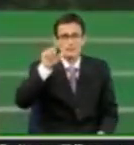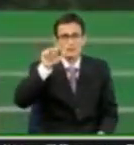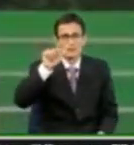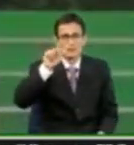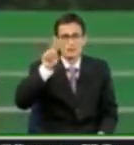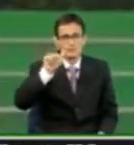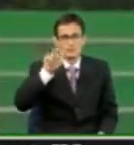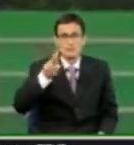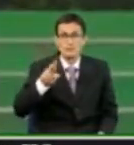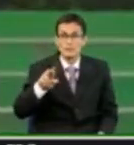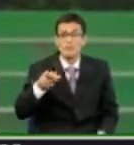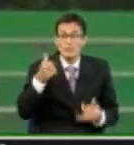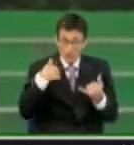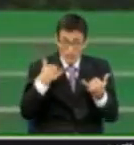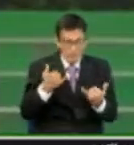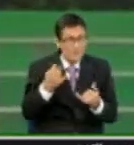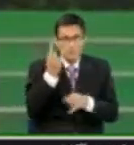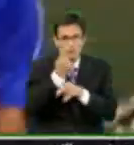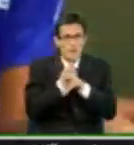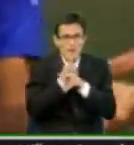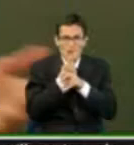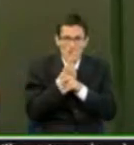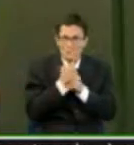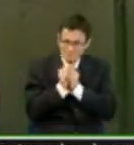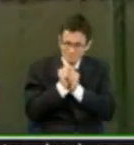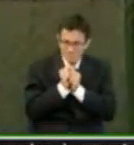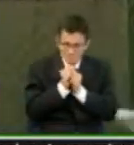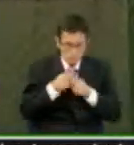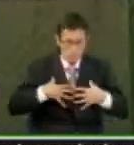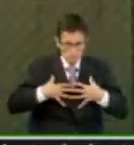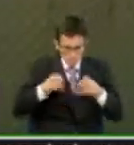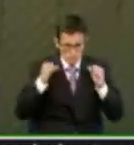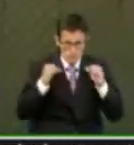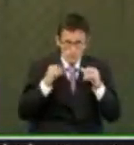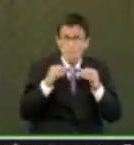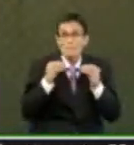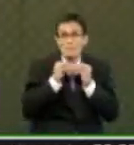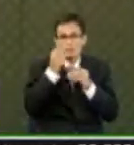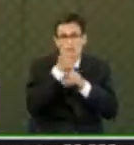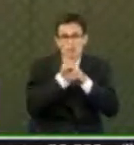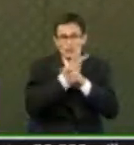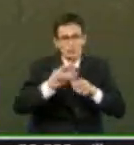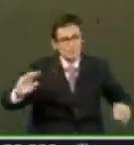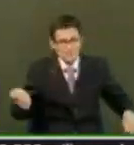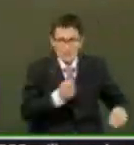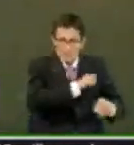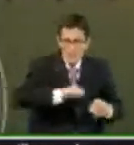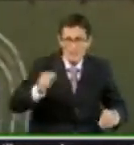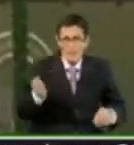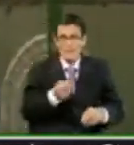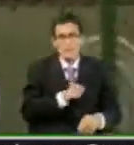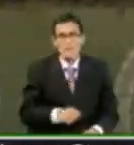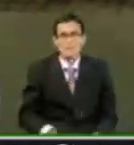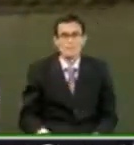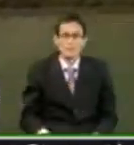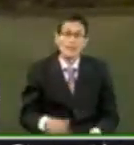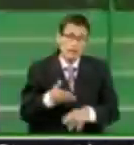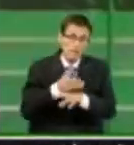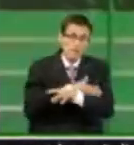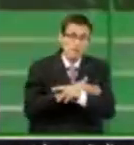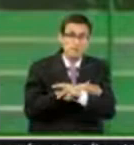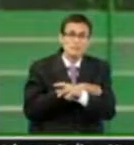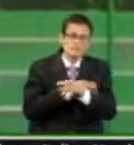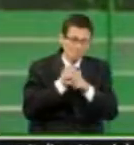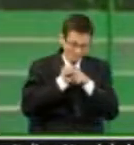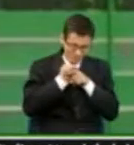estoy haciendo una hora diaria de físico y dos horas de tenis se realizarán algunos juegos de preparación previos a las competencias en argentina vamos a